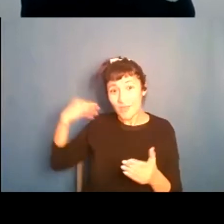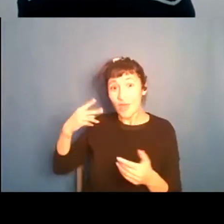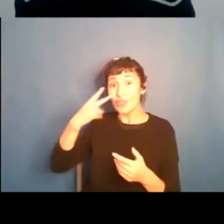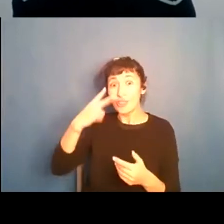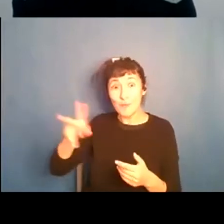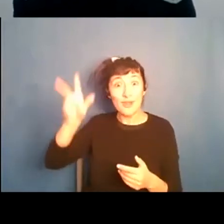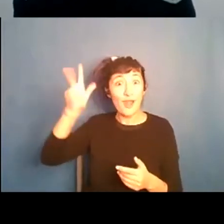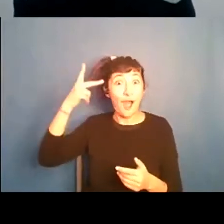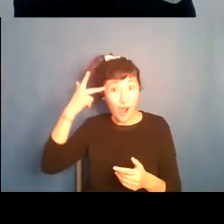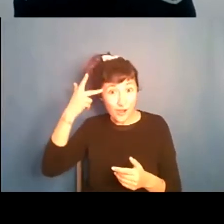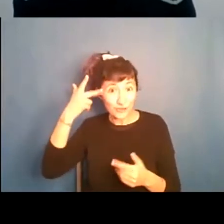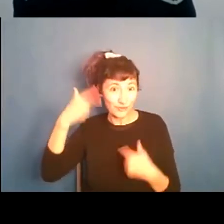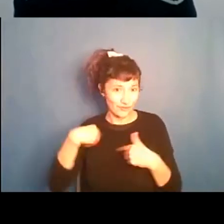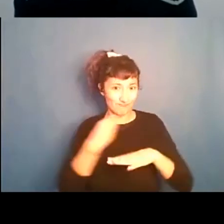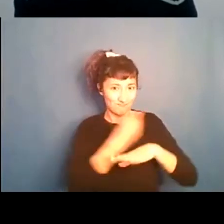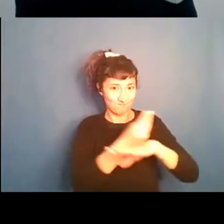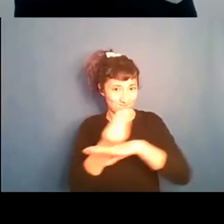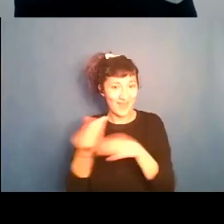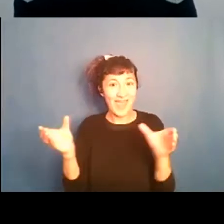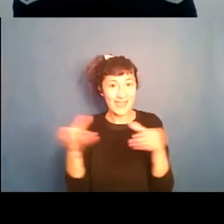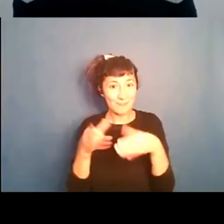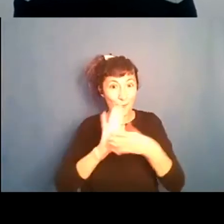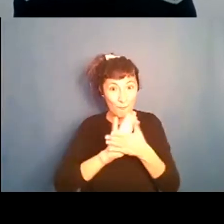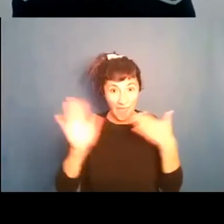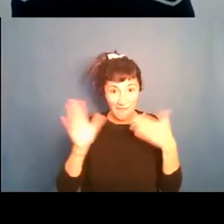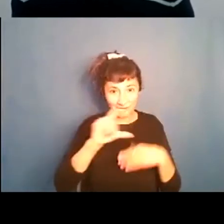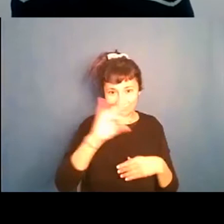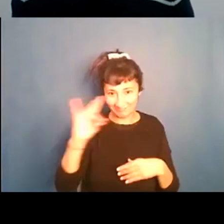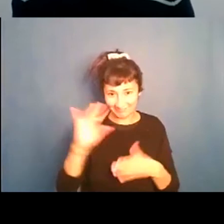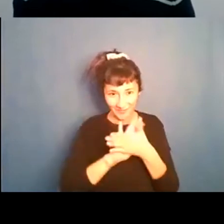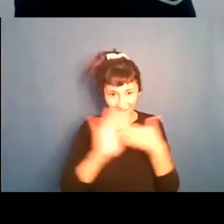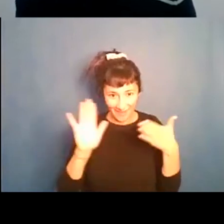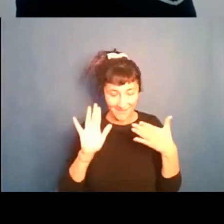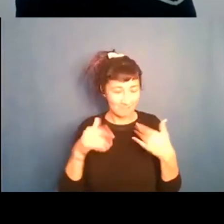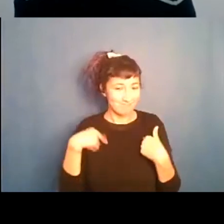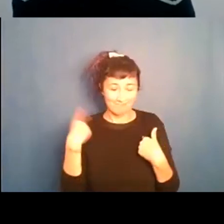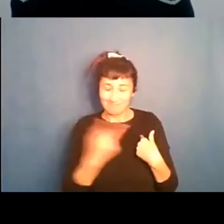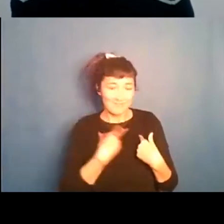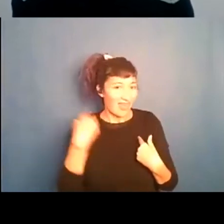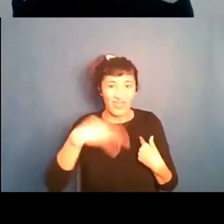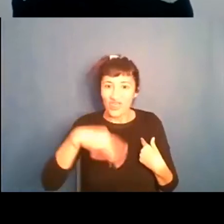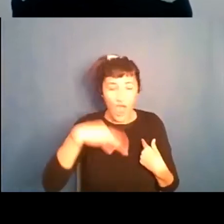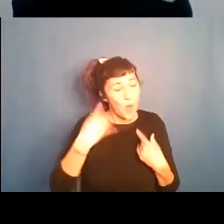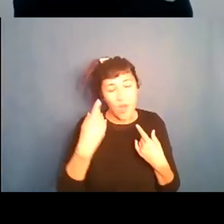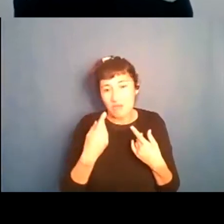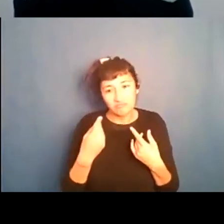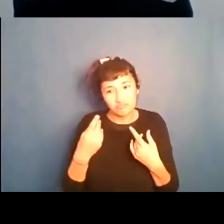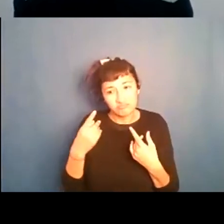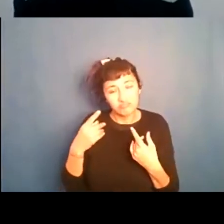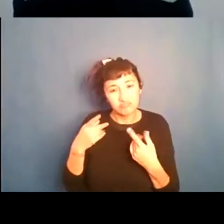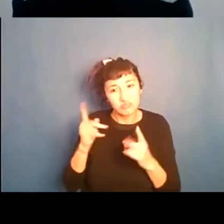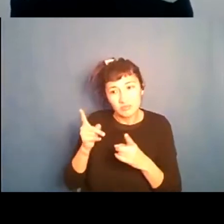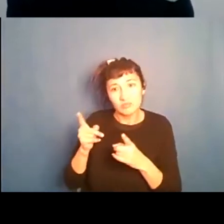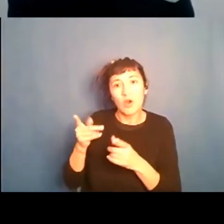equipo. Así que era uno de los deberes que queríamos retomar, el pedido y la lucha de